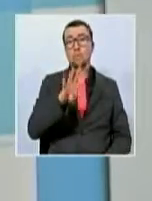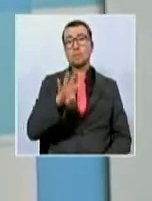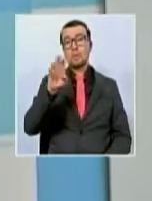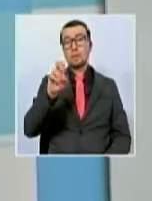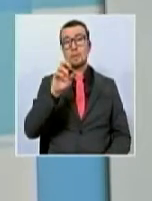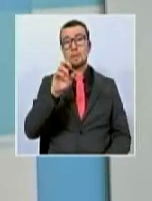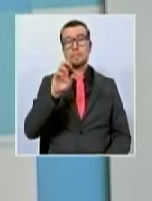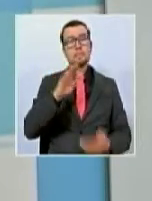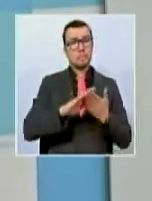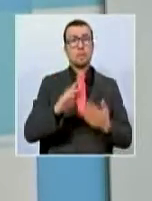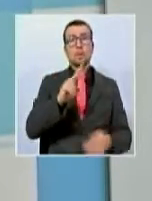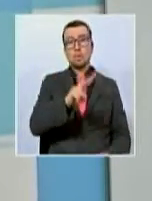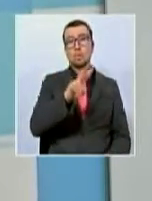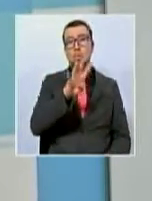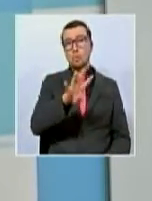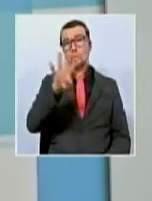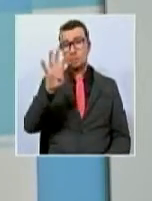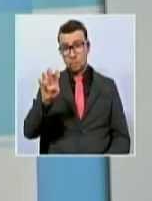249-3344.